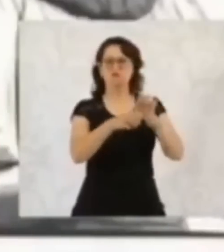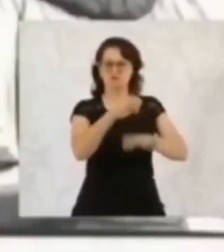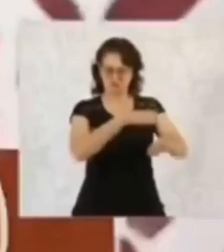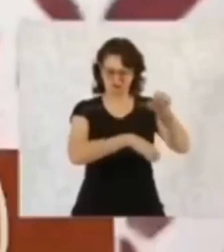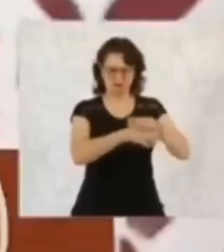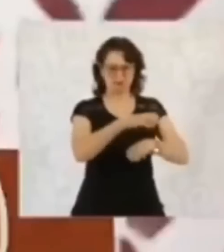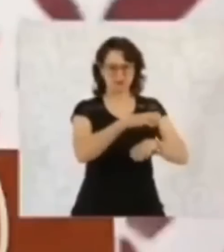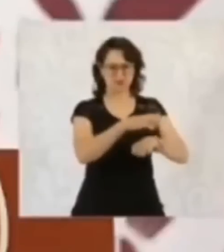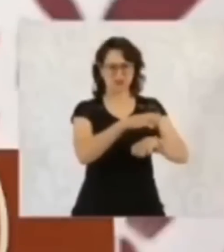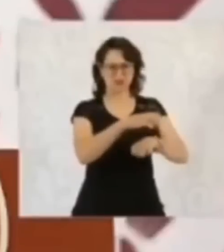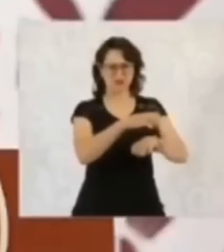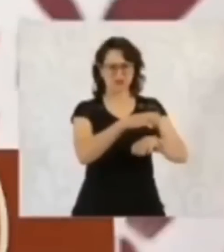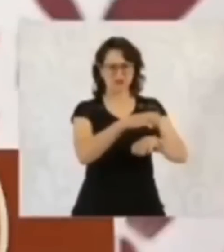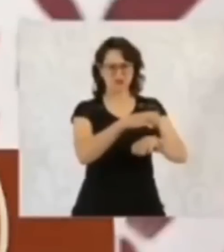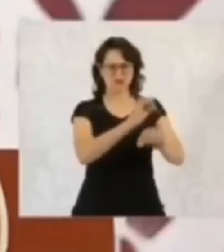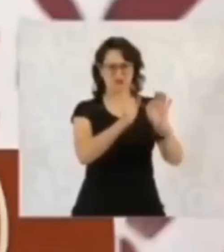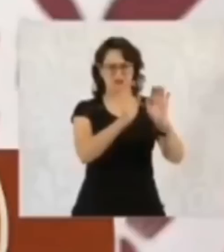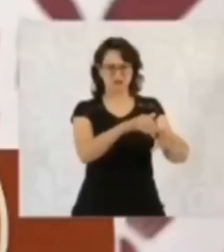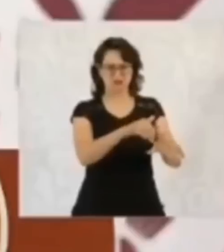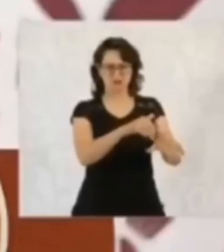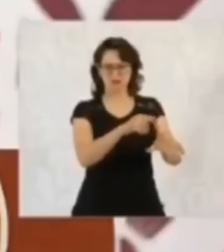que benefició él mismo.